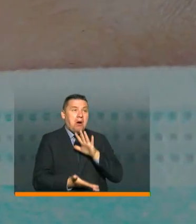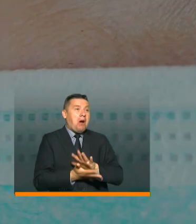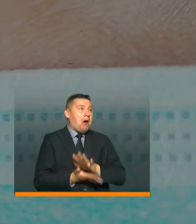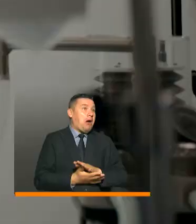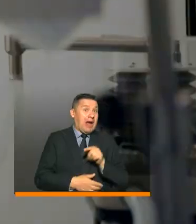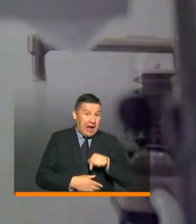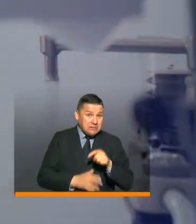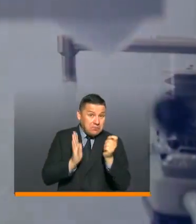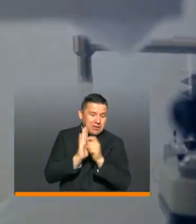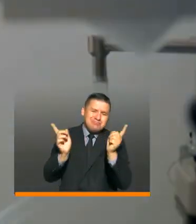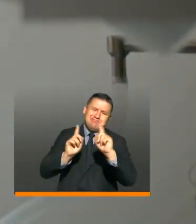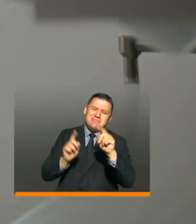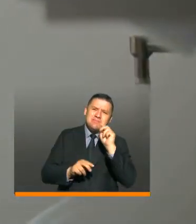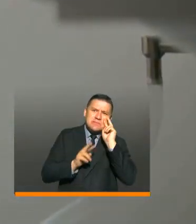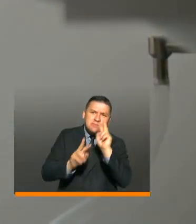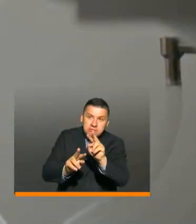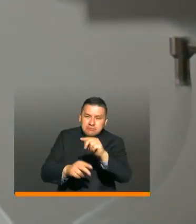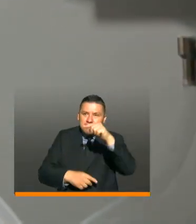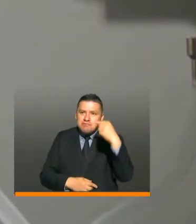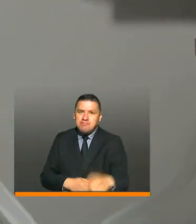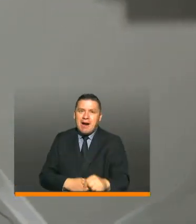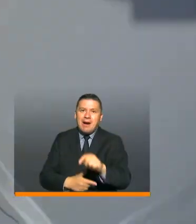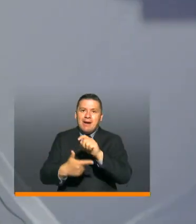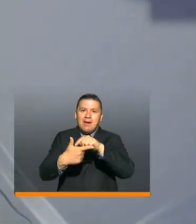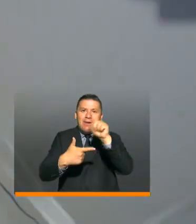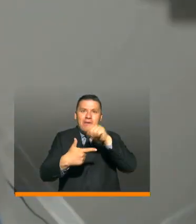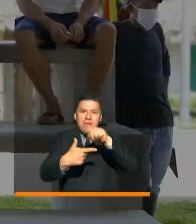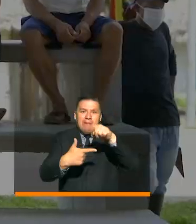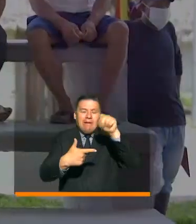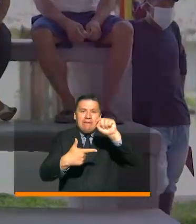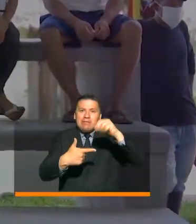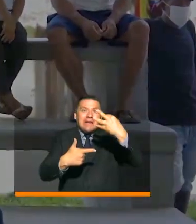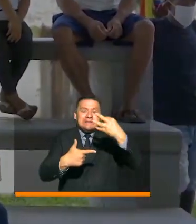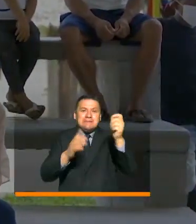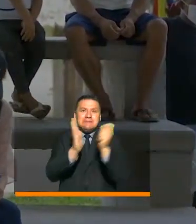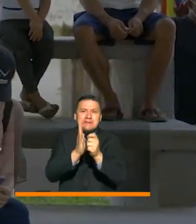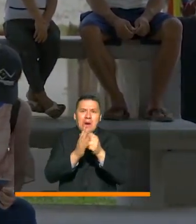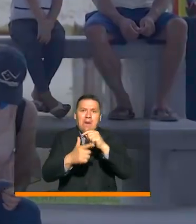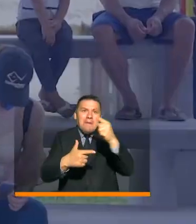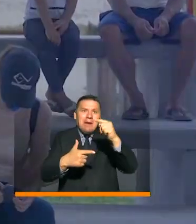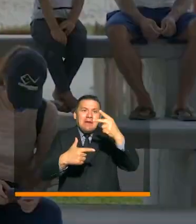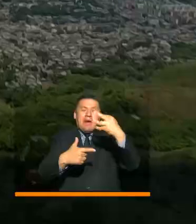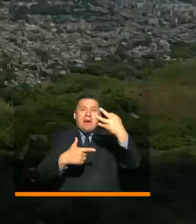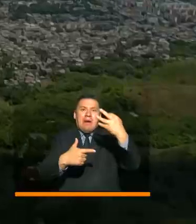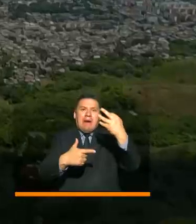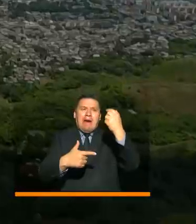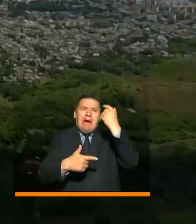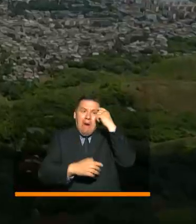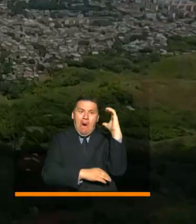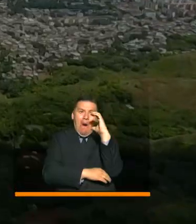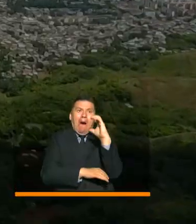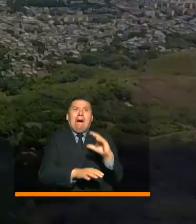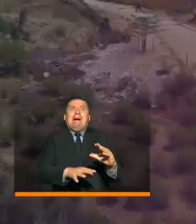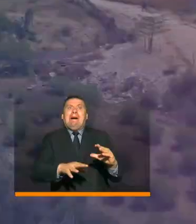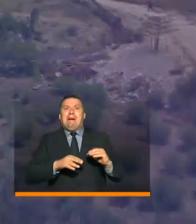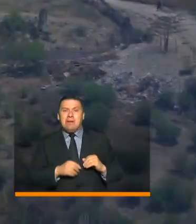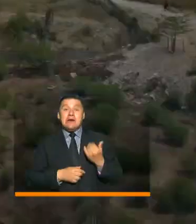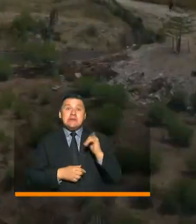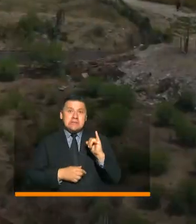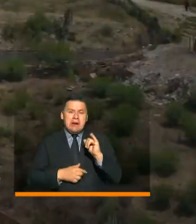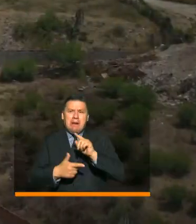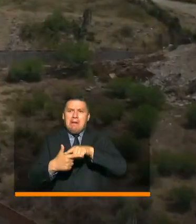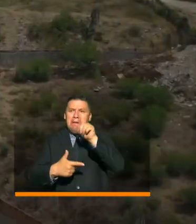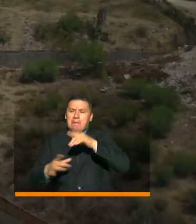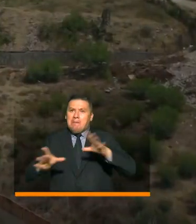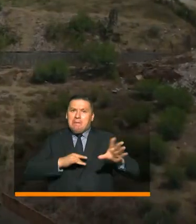opción. Ya estamos viendo efectos del tercer pico de contagios en el mundo y nuestro país no es ajeno a ese riesgo. Incluso ya tenemos incremento